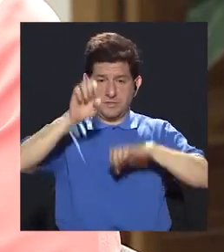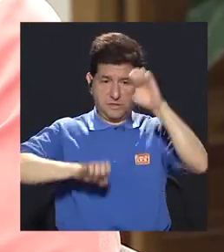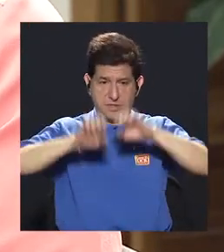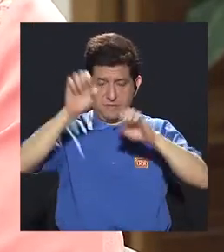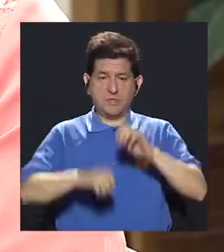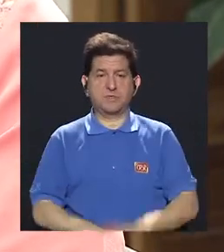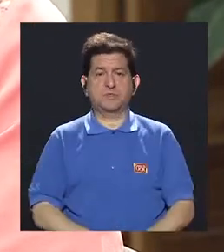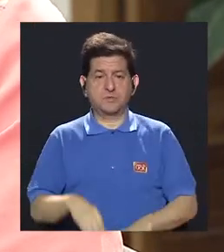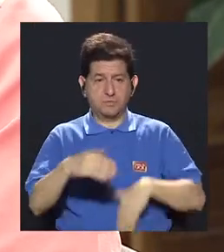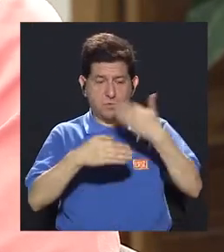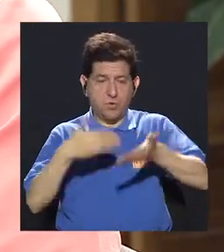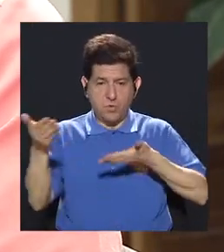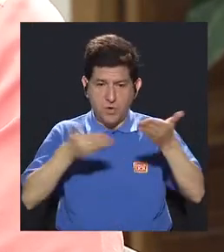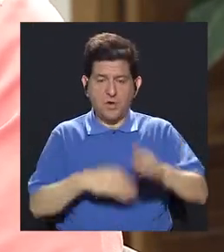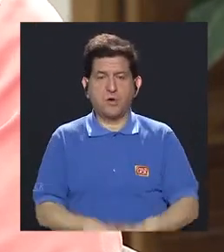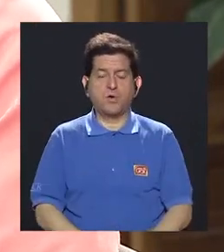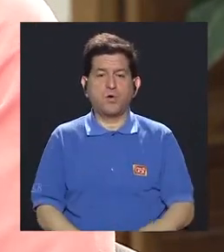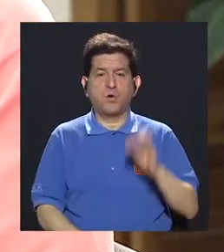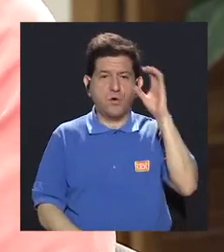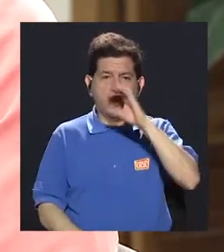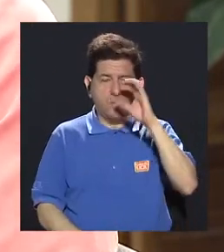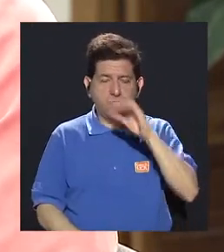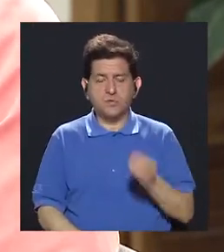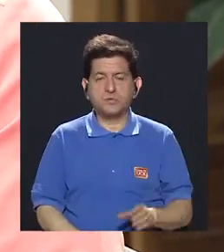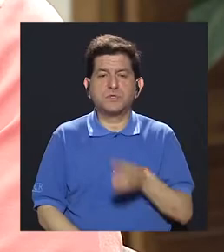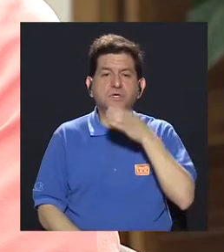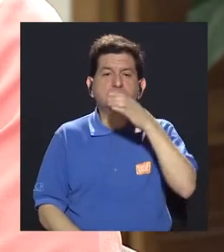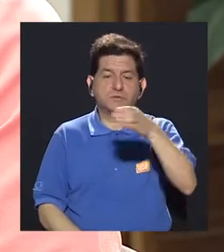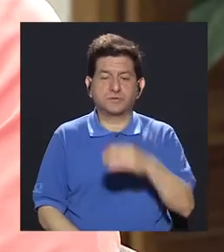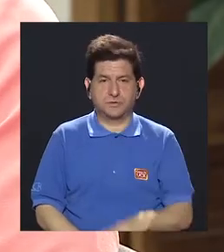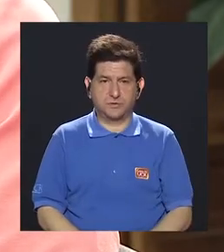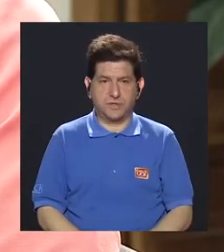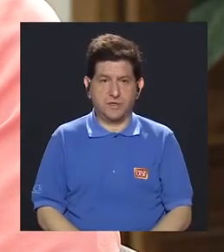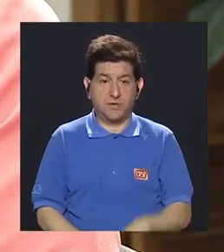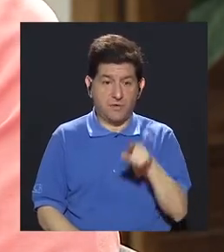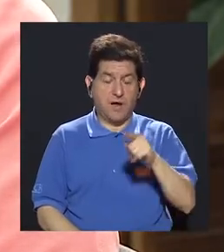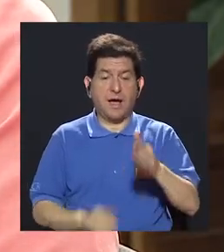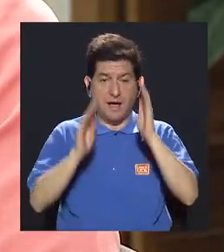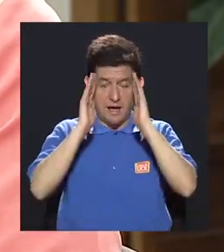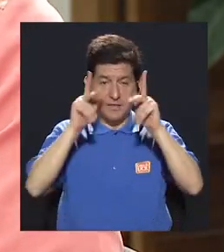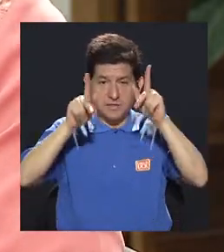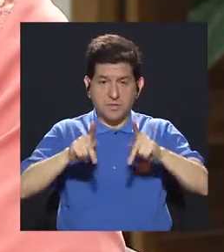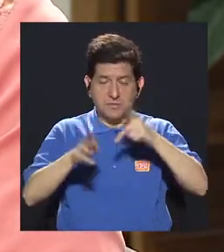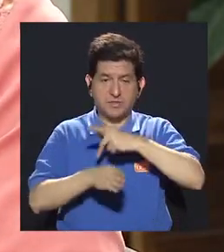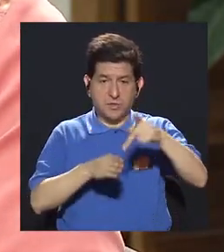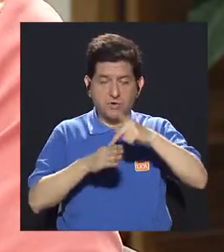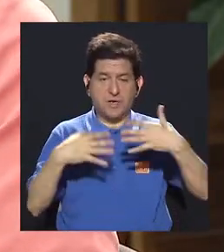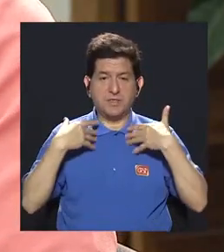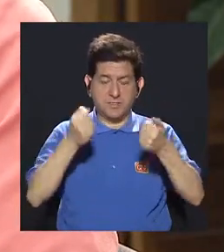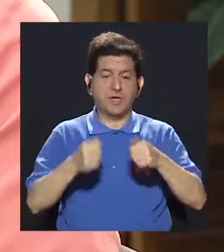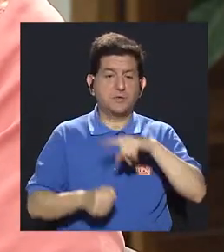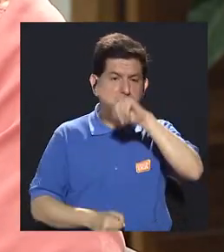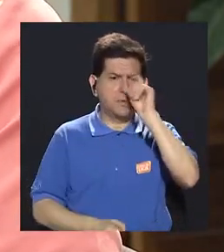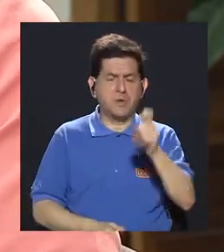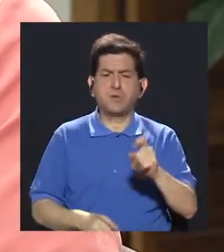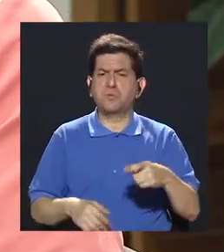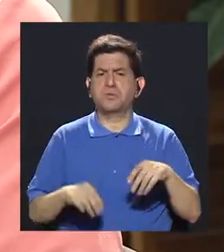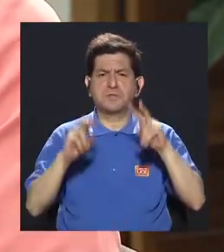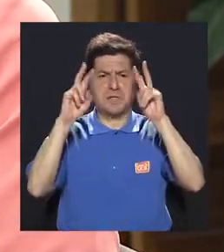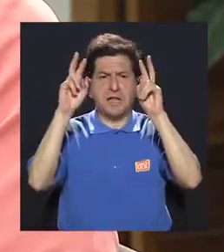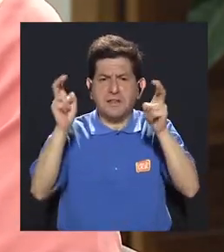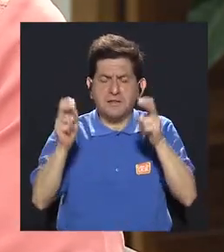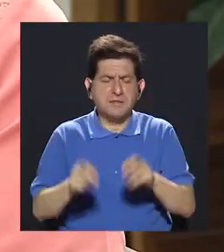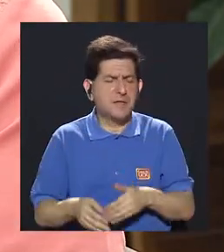autoevaluarse. Luego tenemos un servicio que se llama Buscas Consejo, que es atendido por profesionales de la salud, donde ellos pueden preguntar sobre cualquier tema que